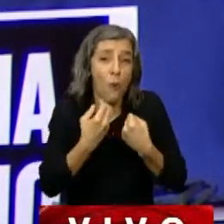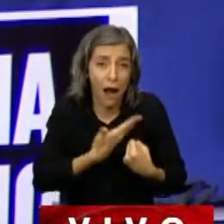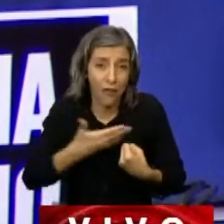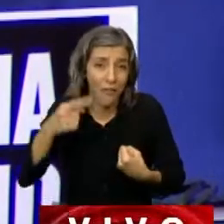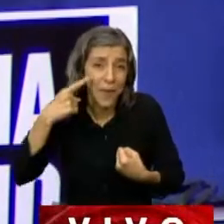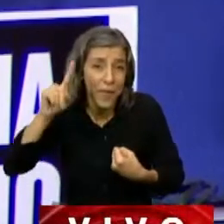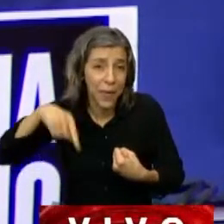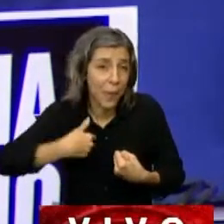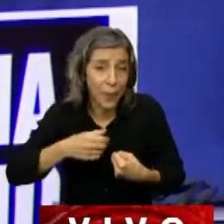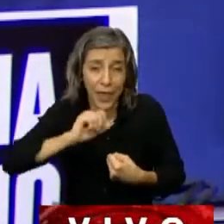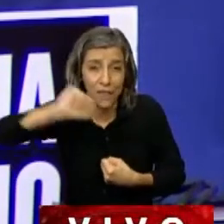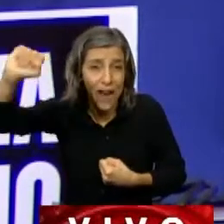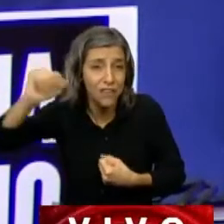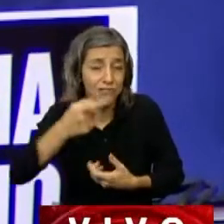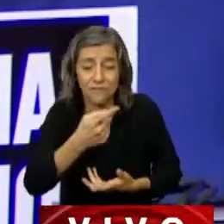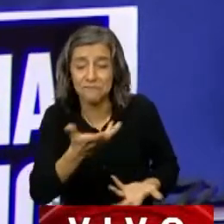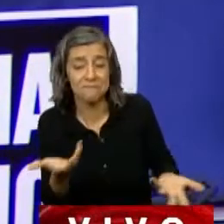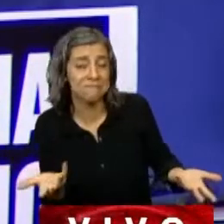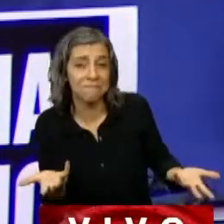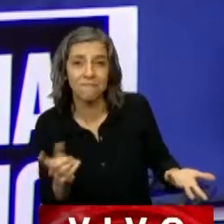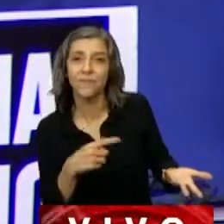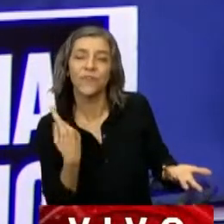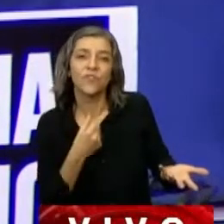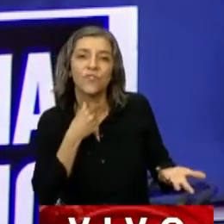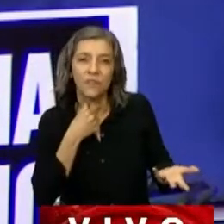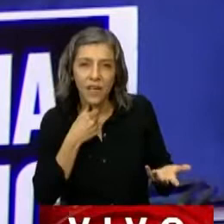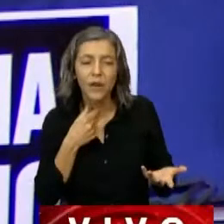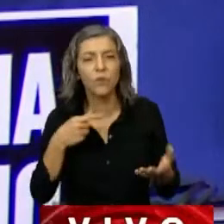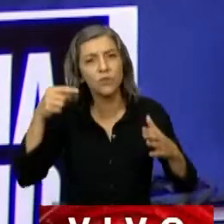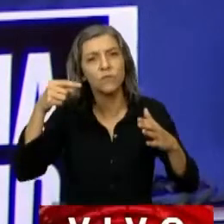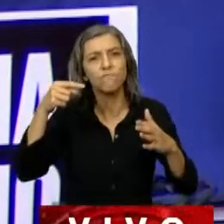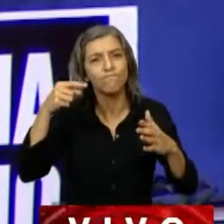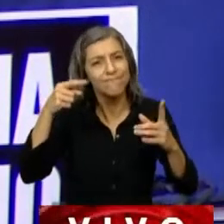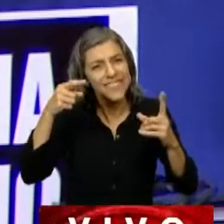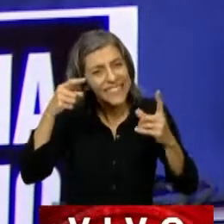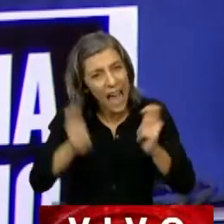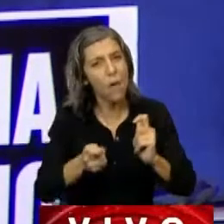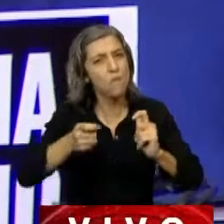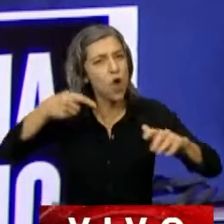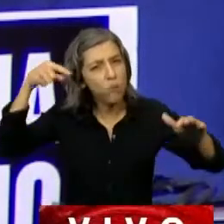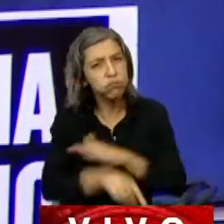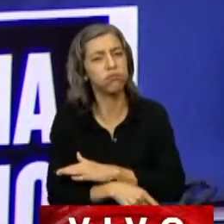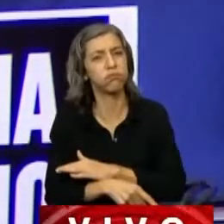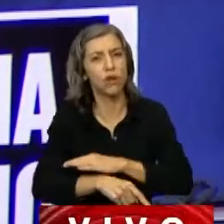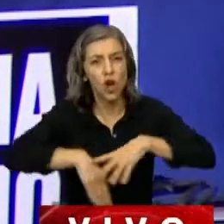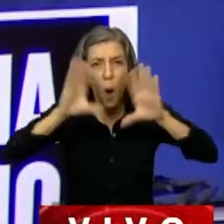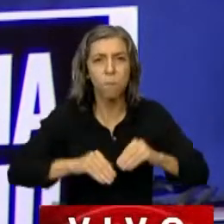nosotros estamos planteando una reforma de fondo integral. Hemos planteado